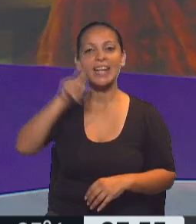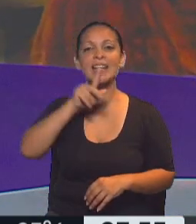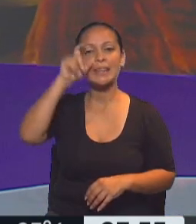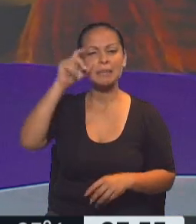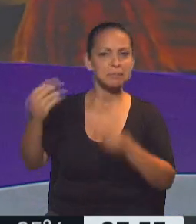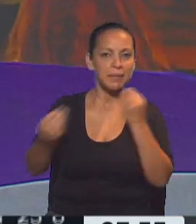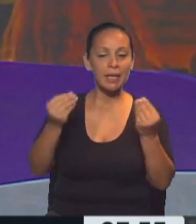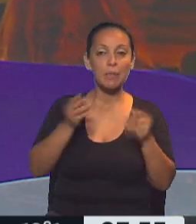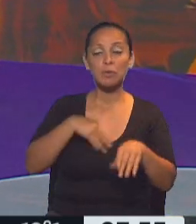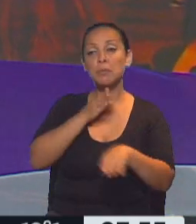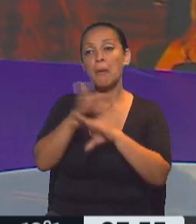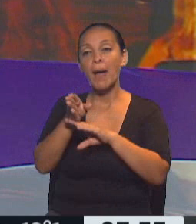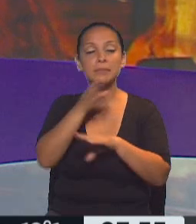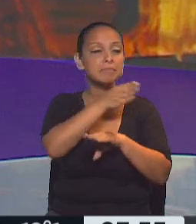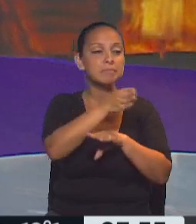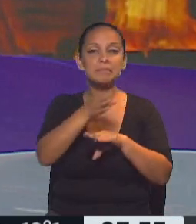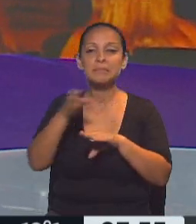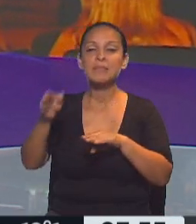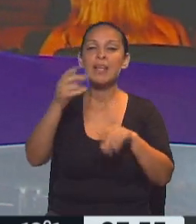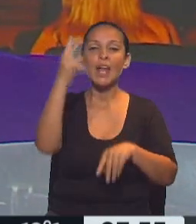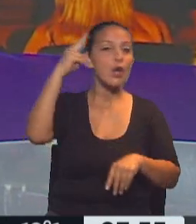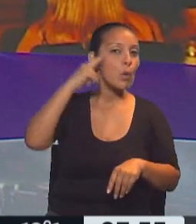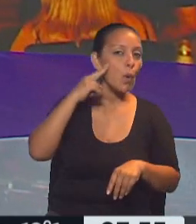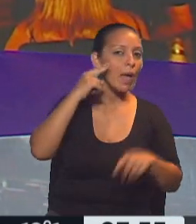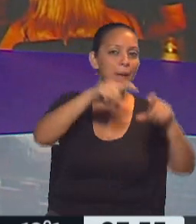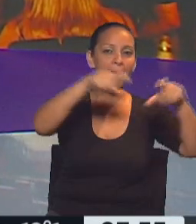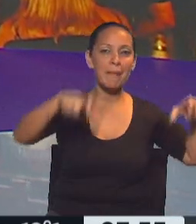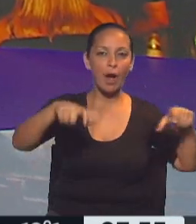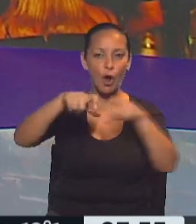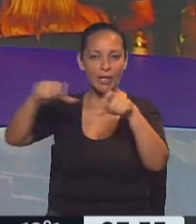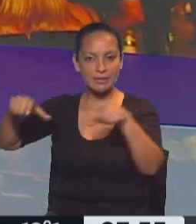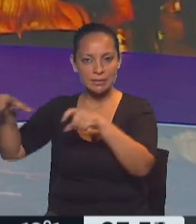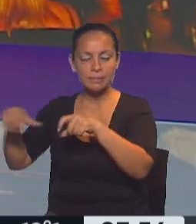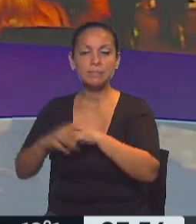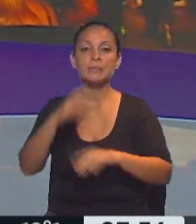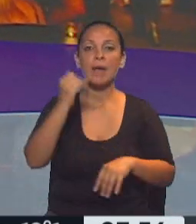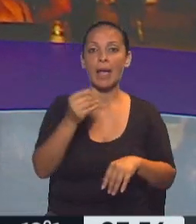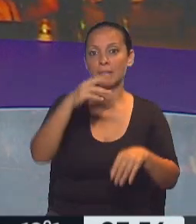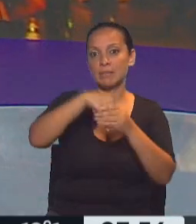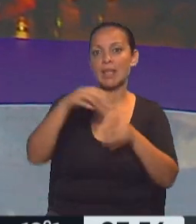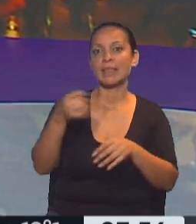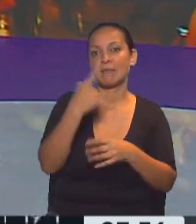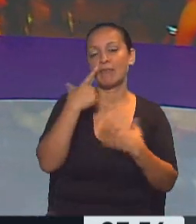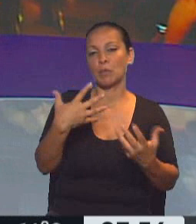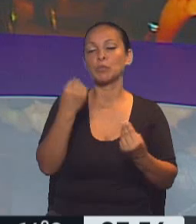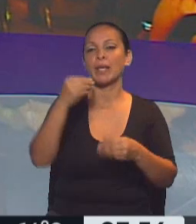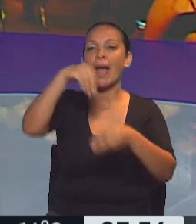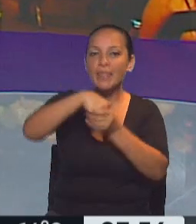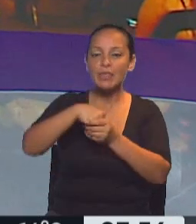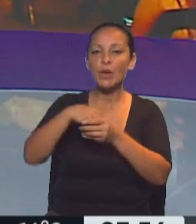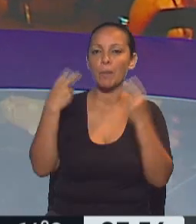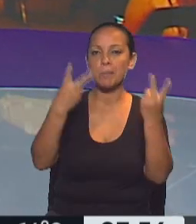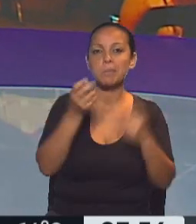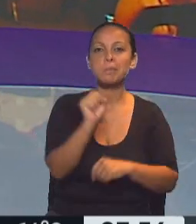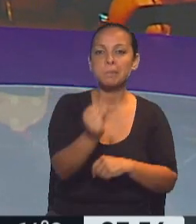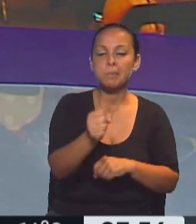vagones, es extenso, es un tren donde ha viajado 2 presidentes argentinos, un papa, y en estos vagones hay distintas